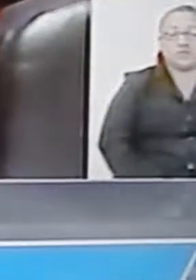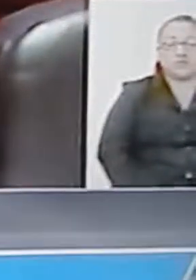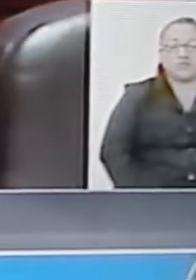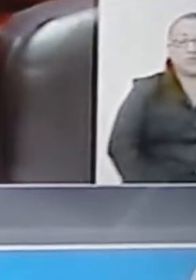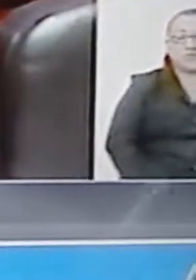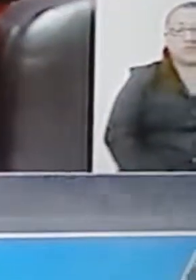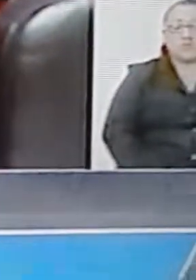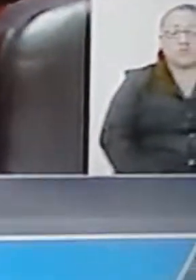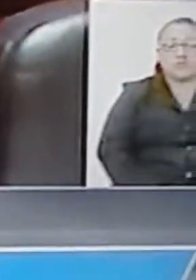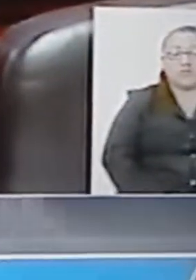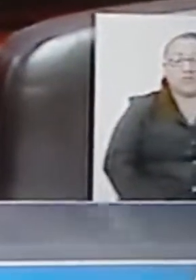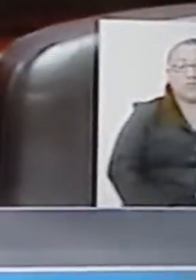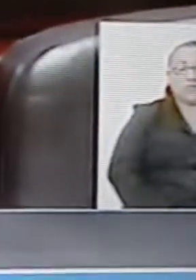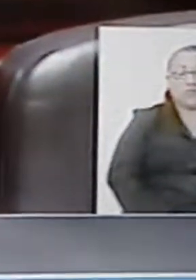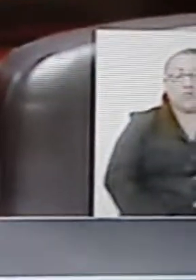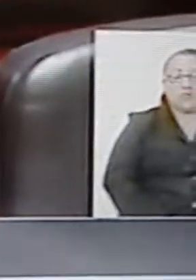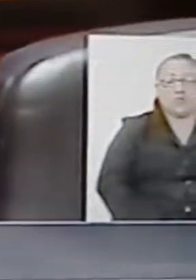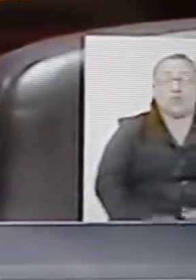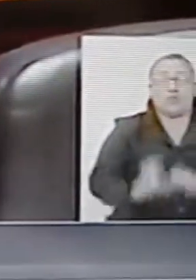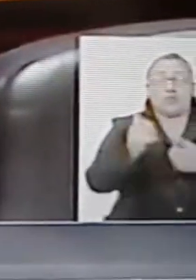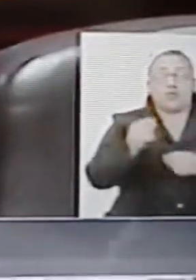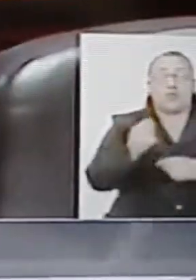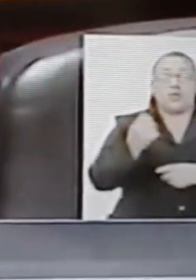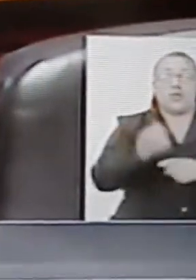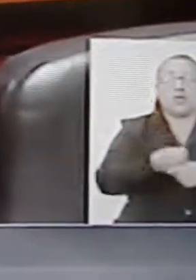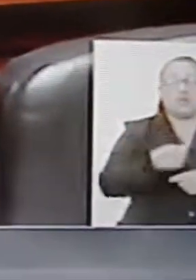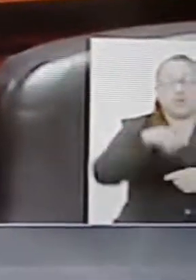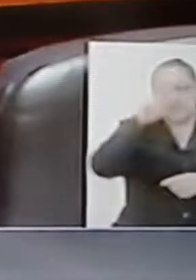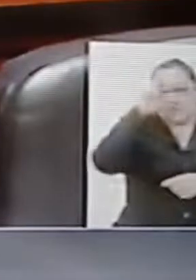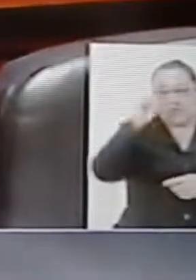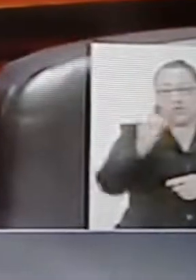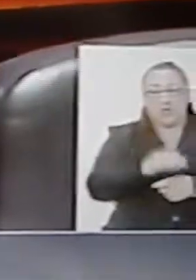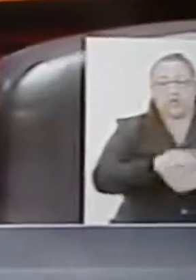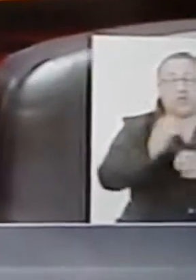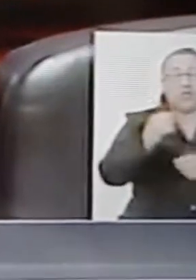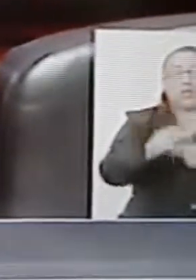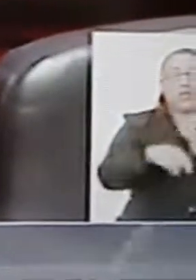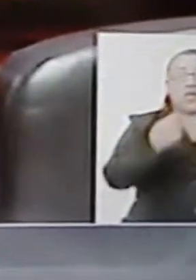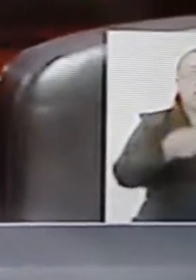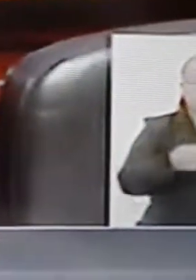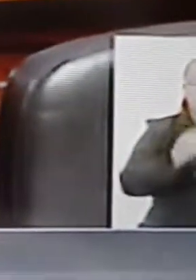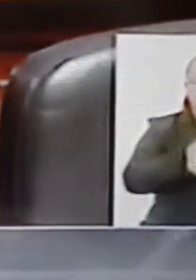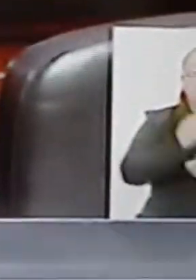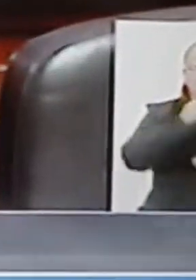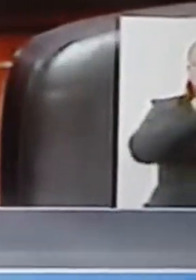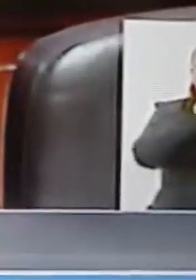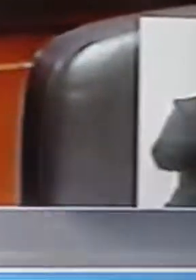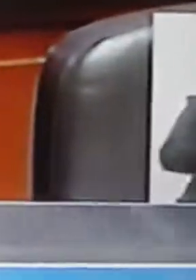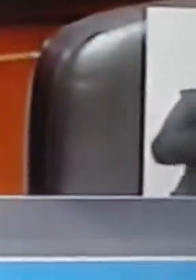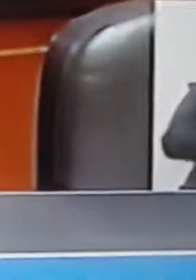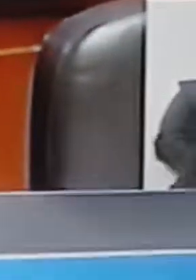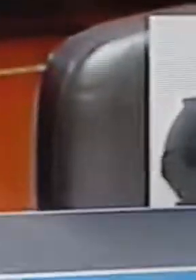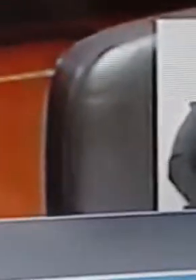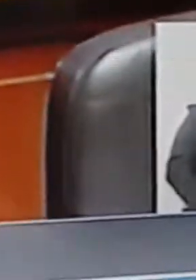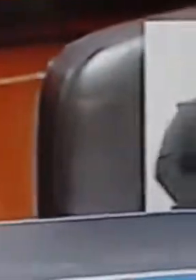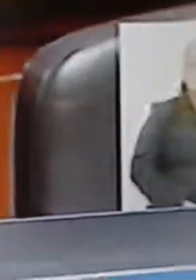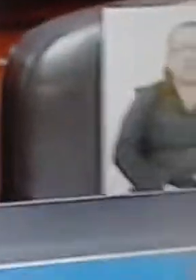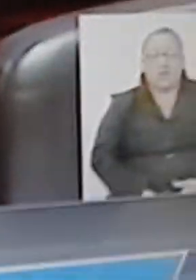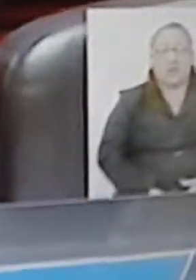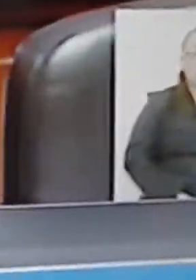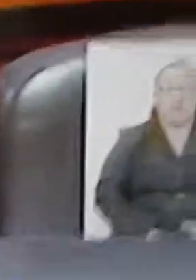Productores Ecológicos del Perú, la Confederación Campesina del Perú, la Confederación Nacional Agraria, la Federación de Mujeres Campesinas,